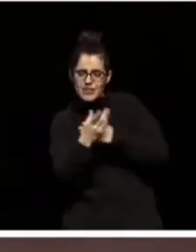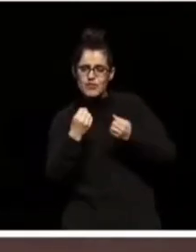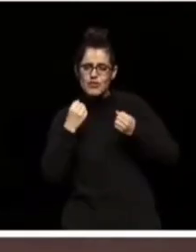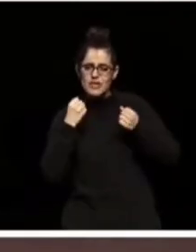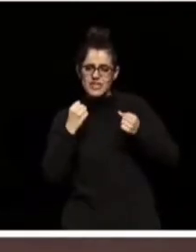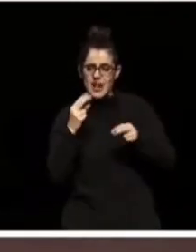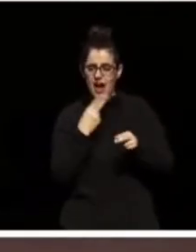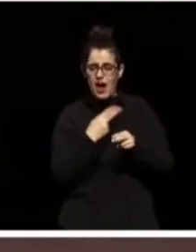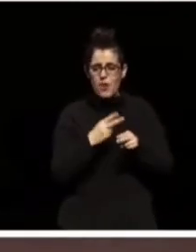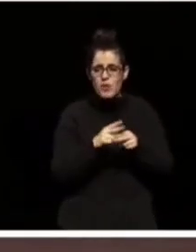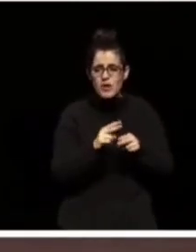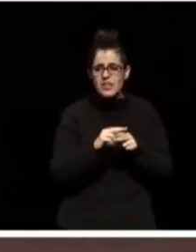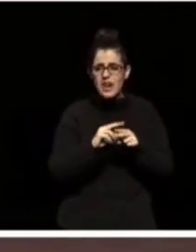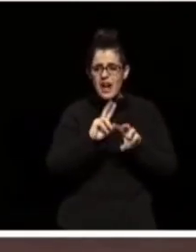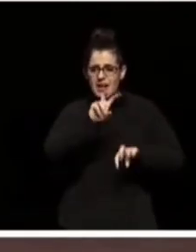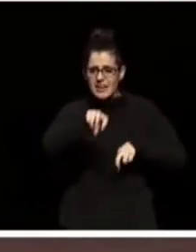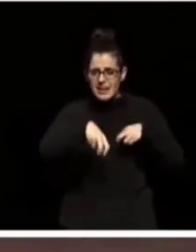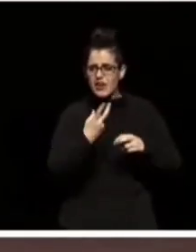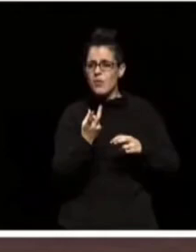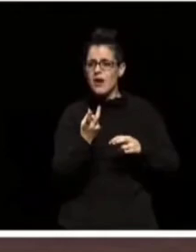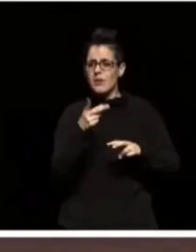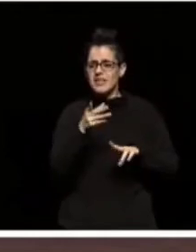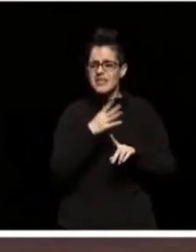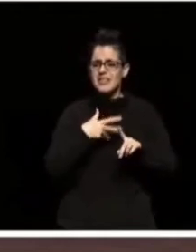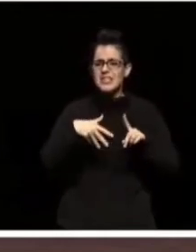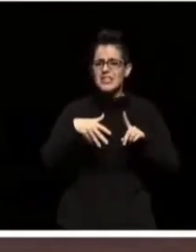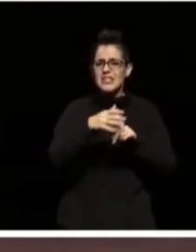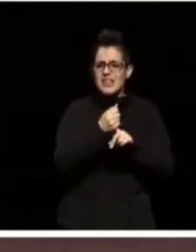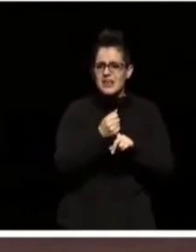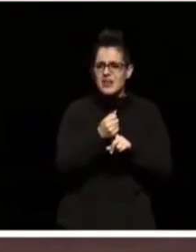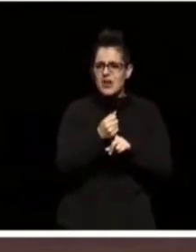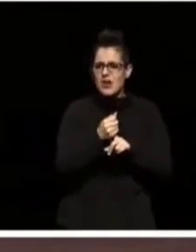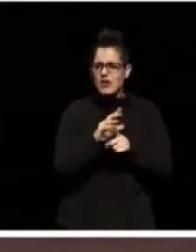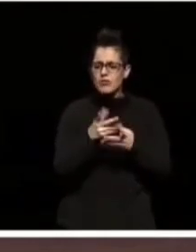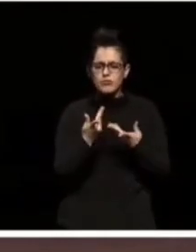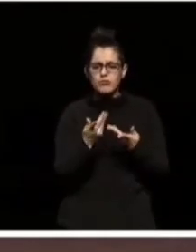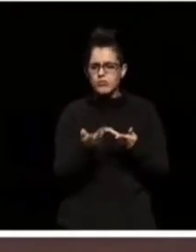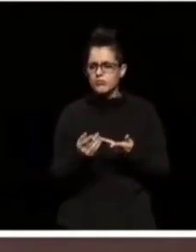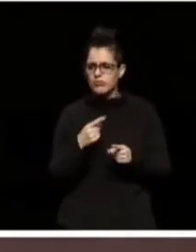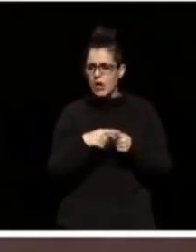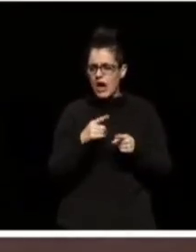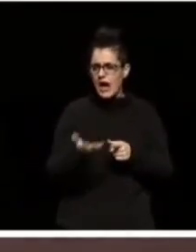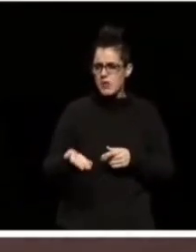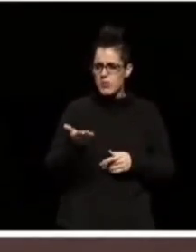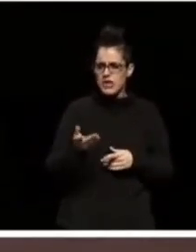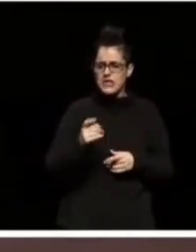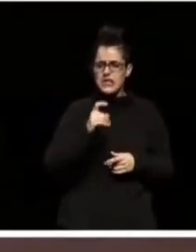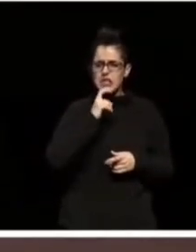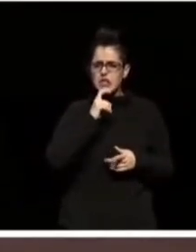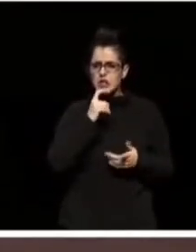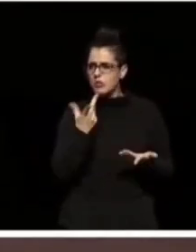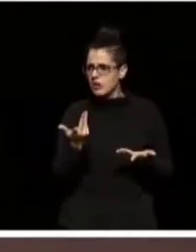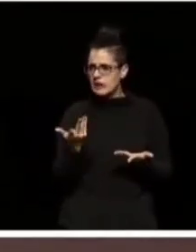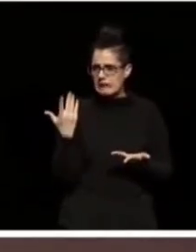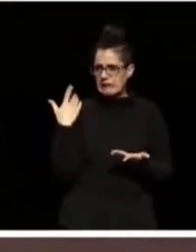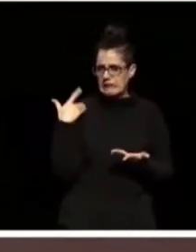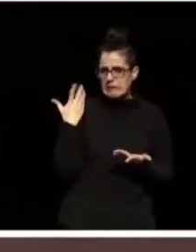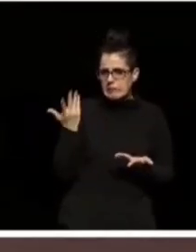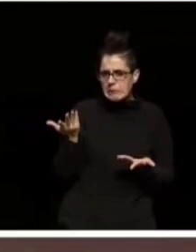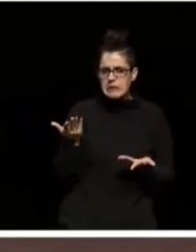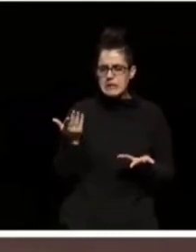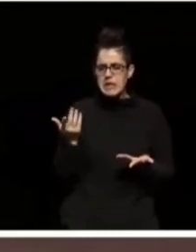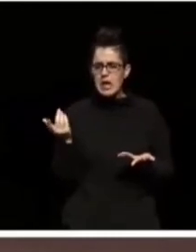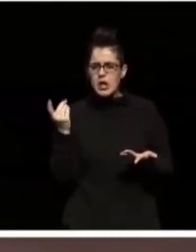política de las renovables, está consiguiendo efectos tan importantes como que, por ejemplo, en julio habéis tenido la mayor